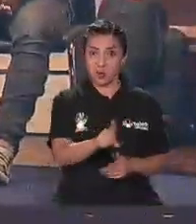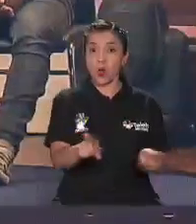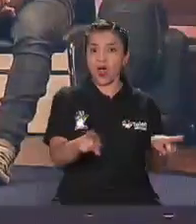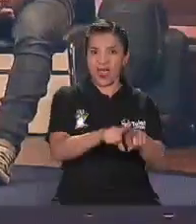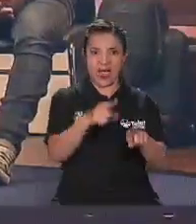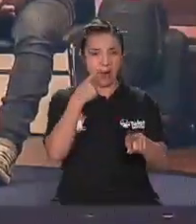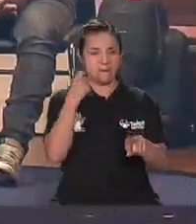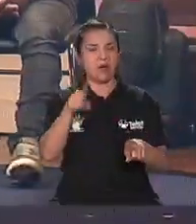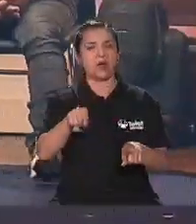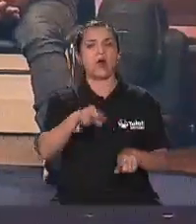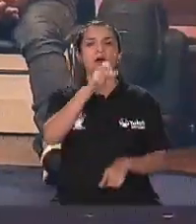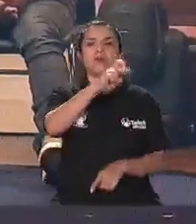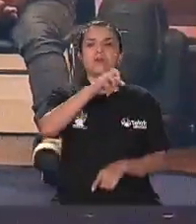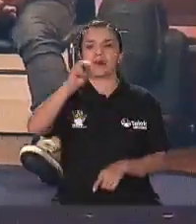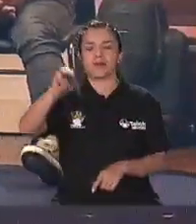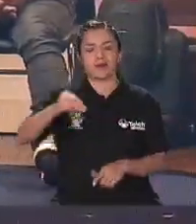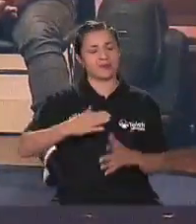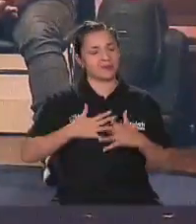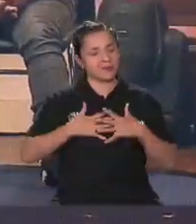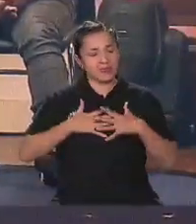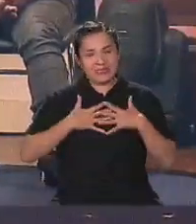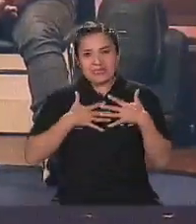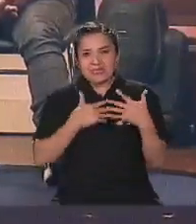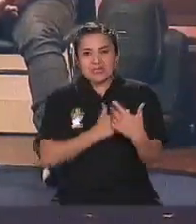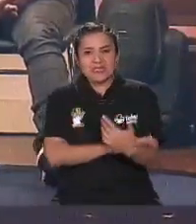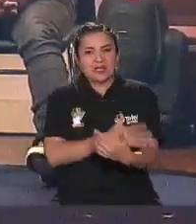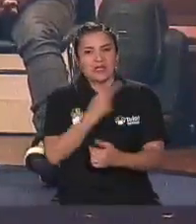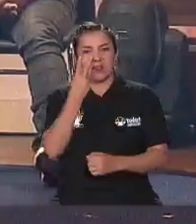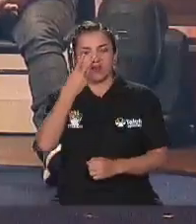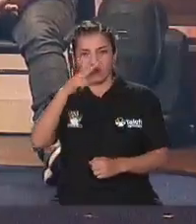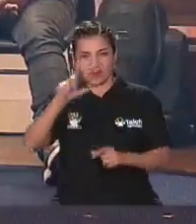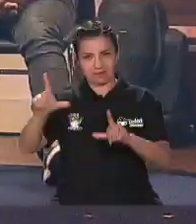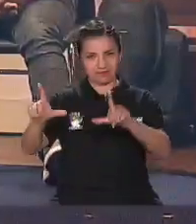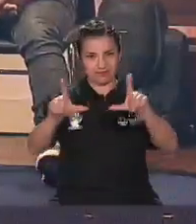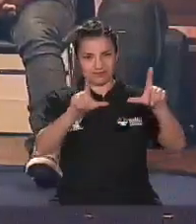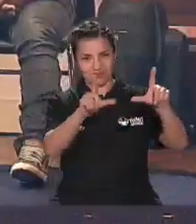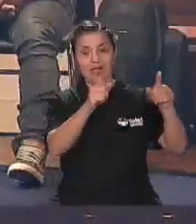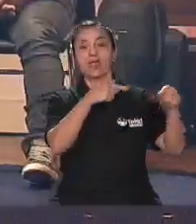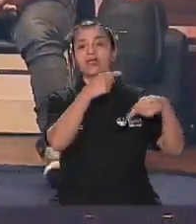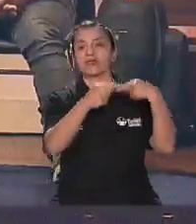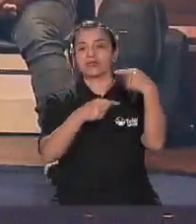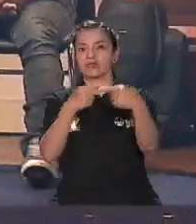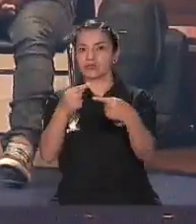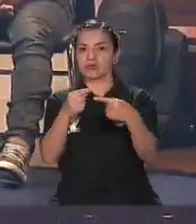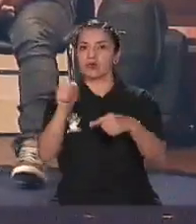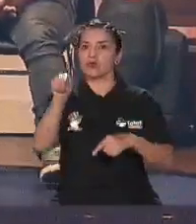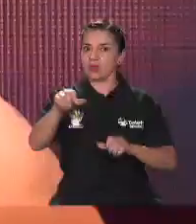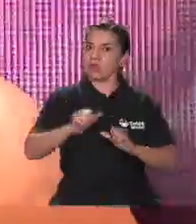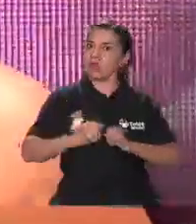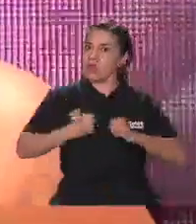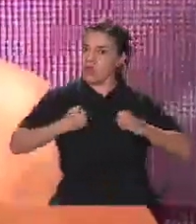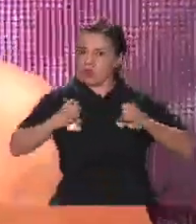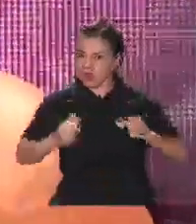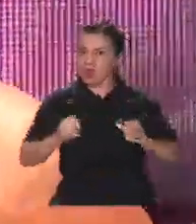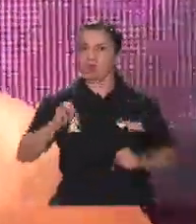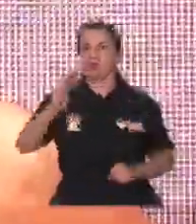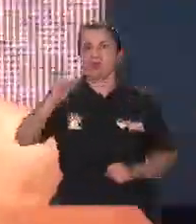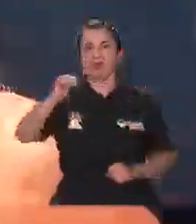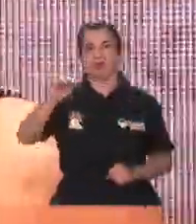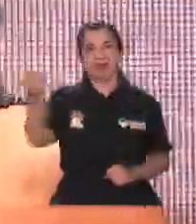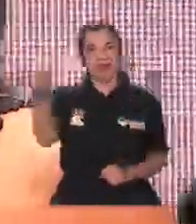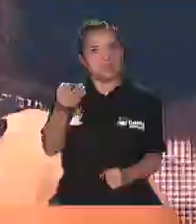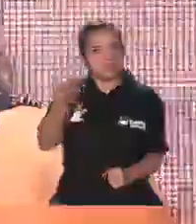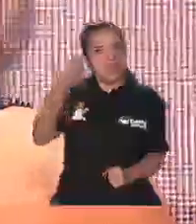la mamá y el papá muy emocionados al ver la historia. Y muy valiente usted, mamá. Al decir que usted era una de